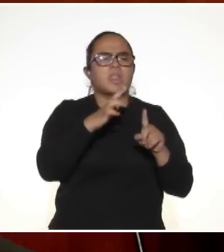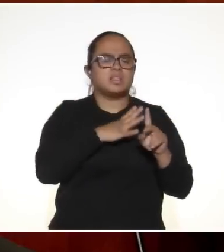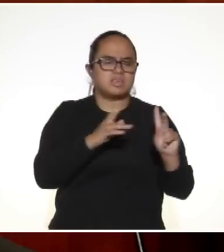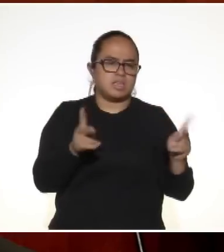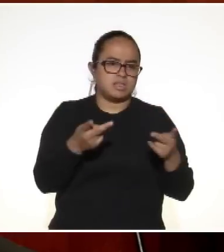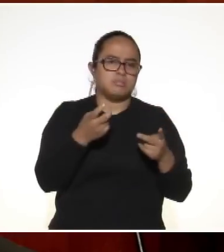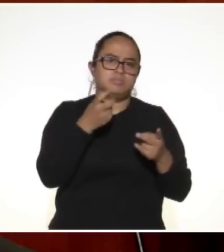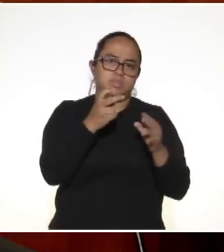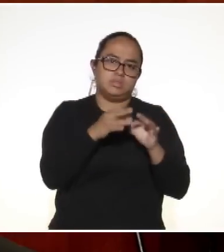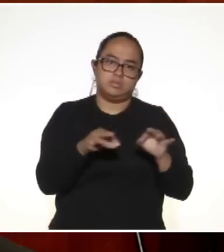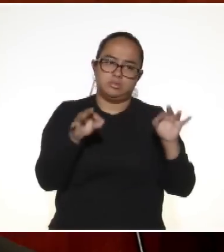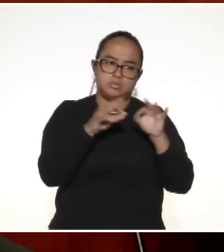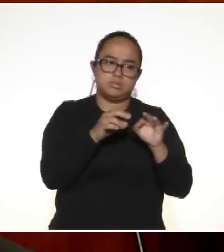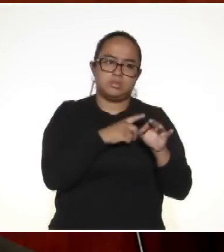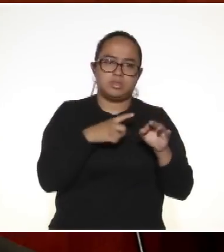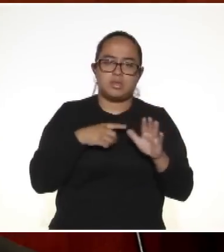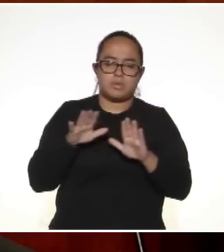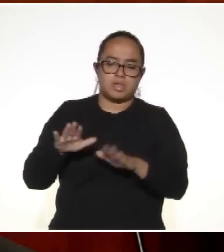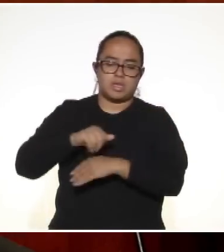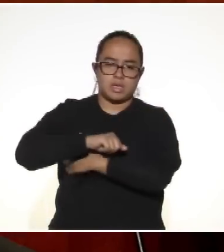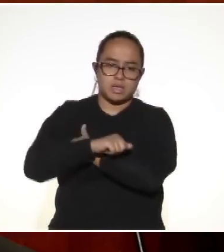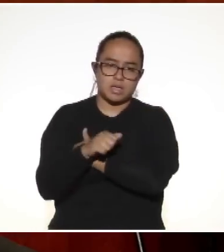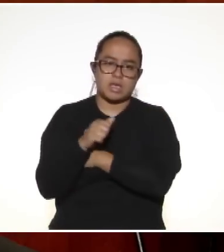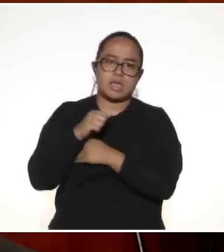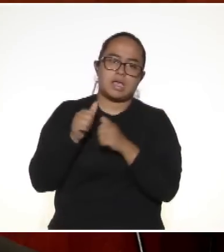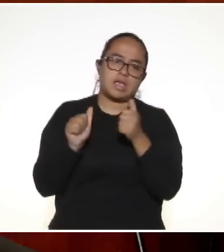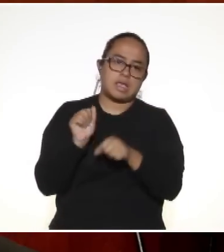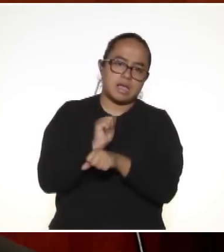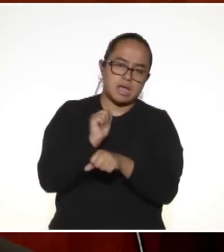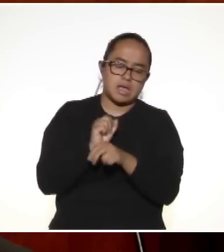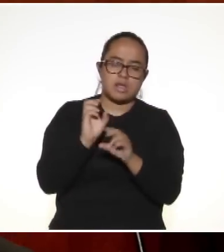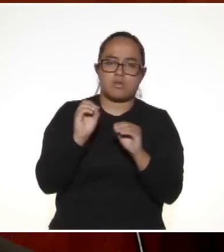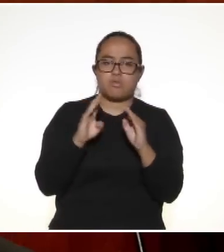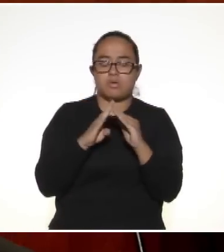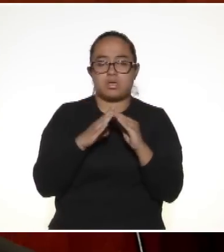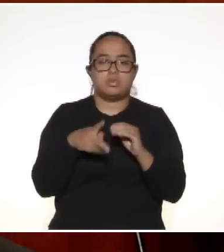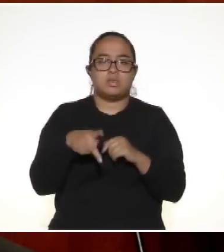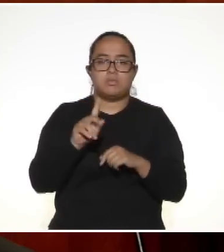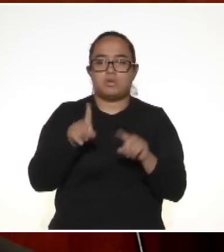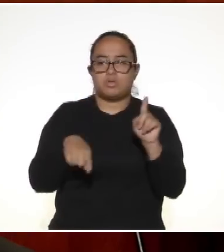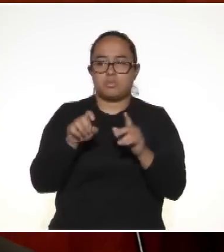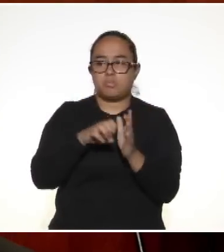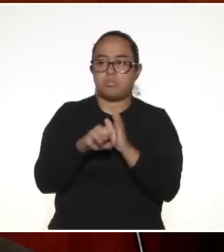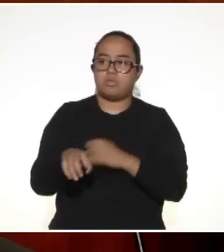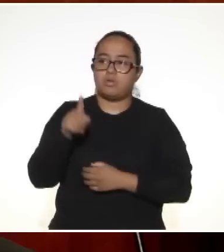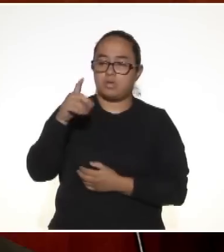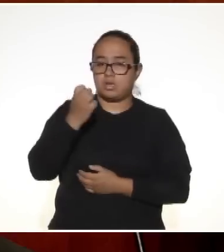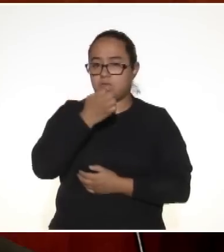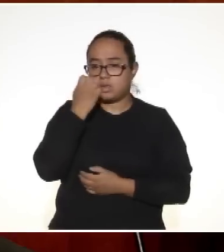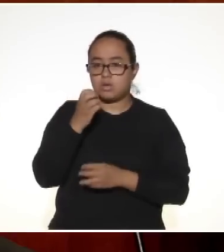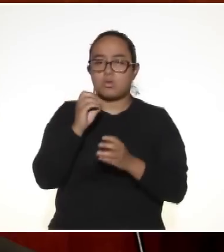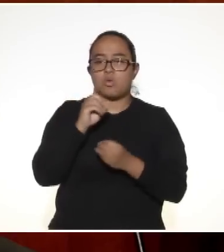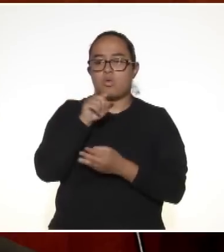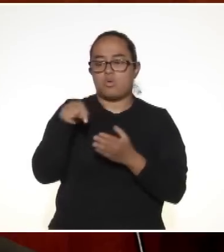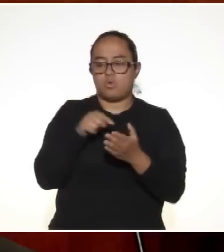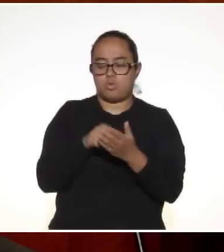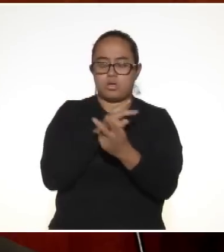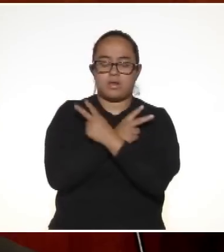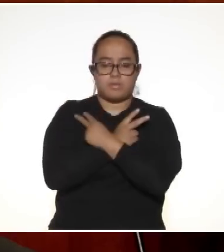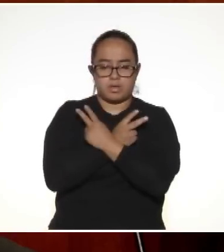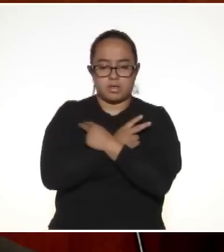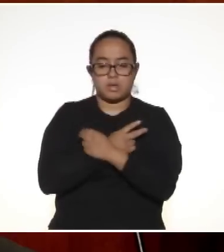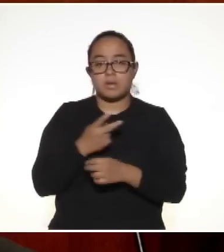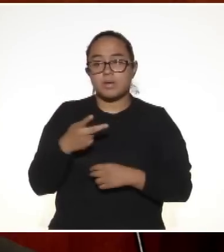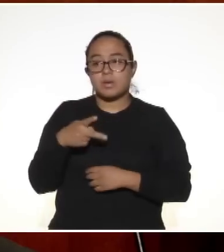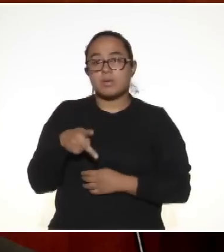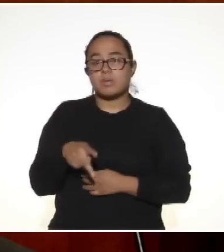valdría la pena tenerlo siempre en nuestro carro, en nuestra casa, pero dependerá también de las circunstancias, incluyendo escuelas o en centros vacacionales. Pero por